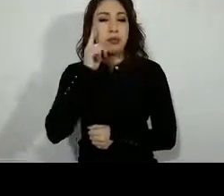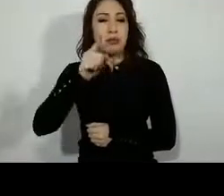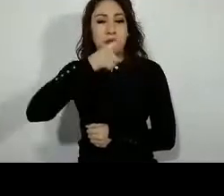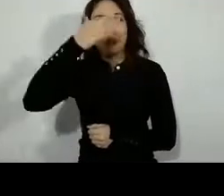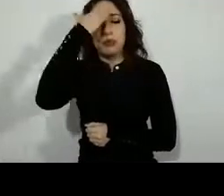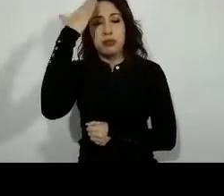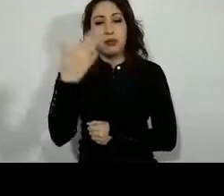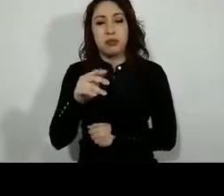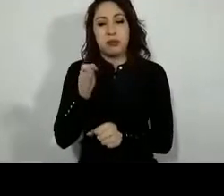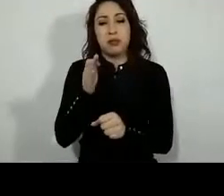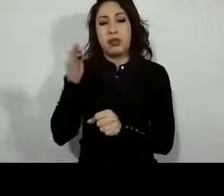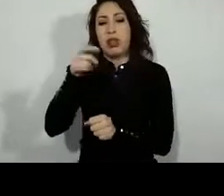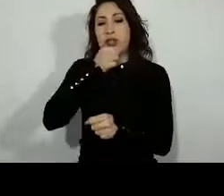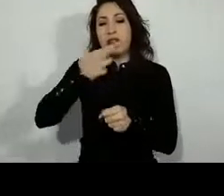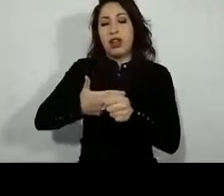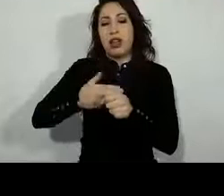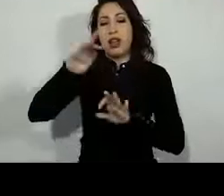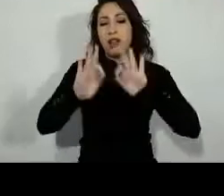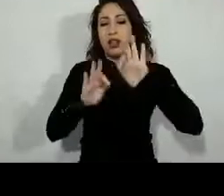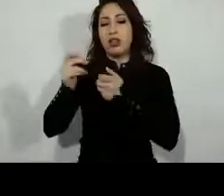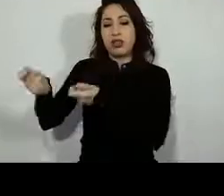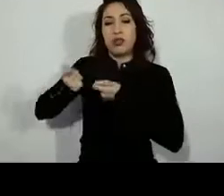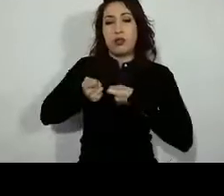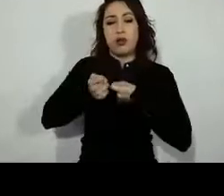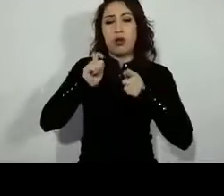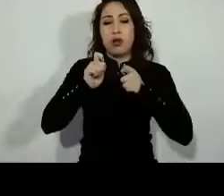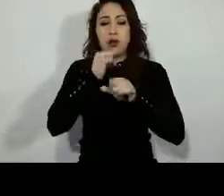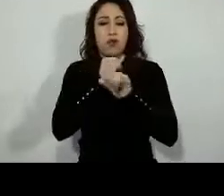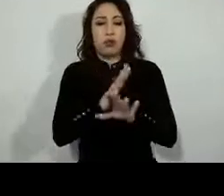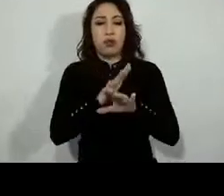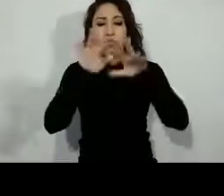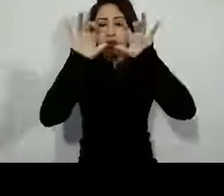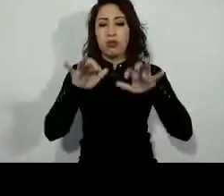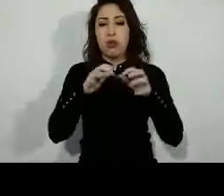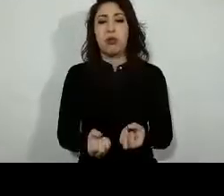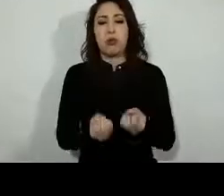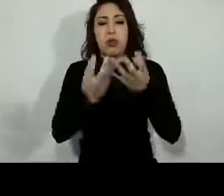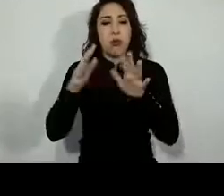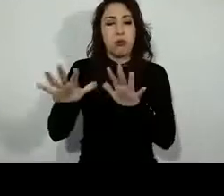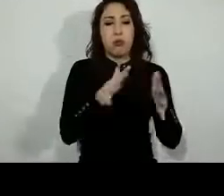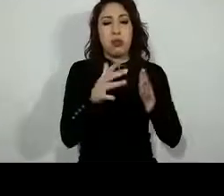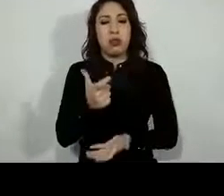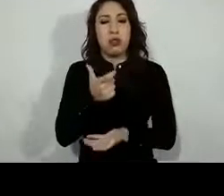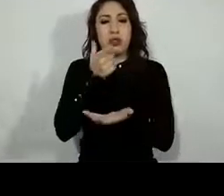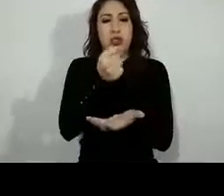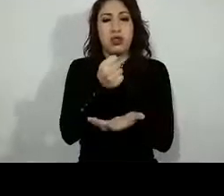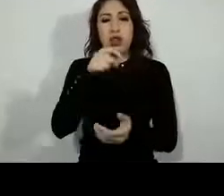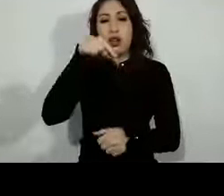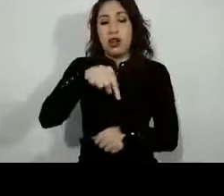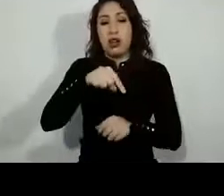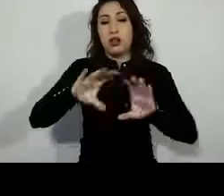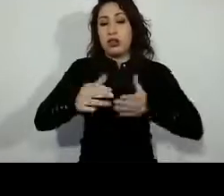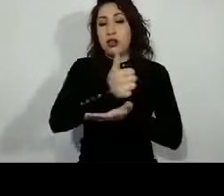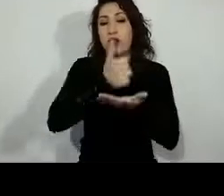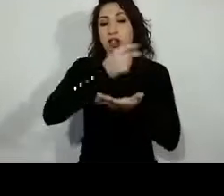envió la Secretaría de Finanzas para el Congreso viene tremendamente castigado.